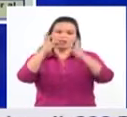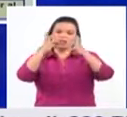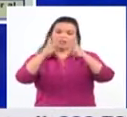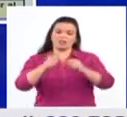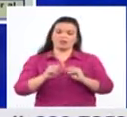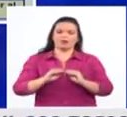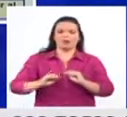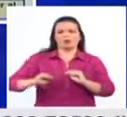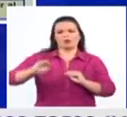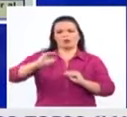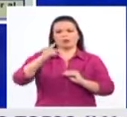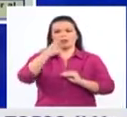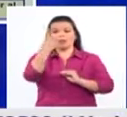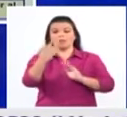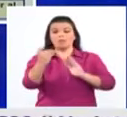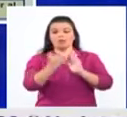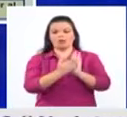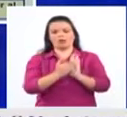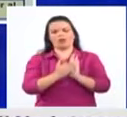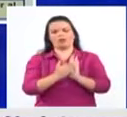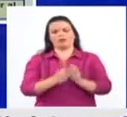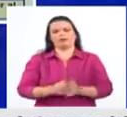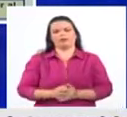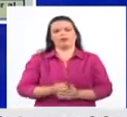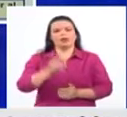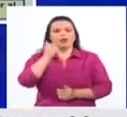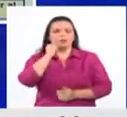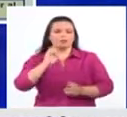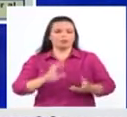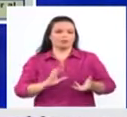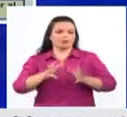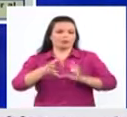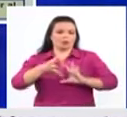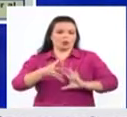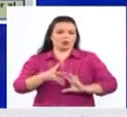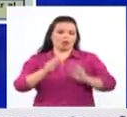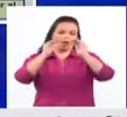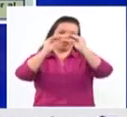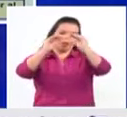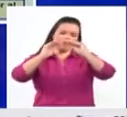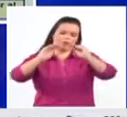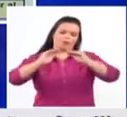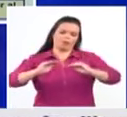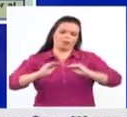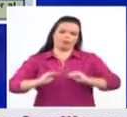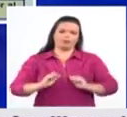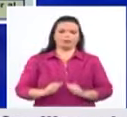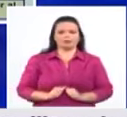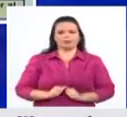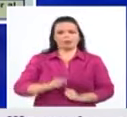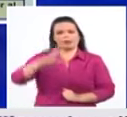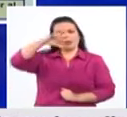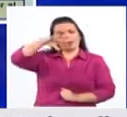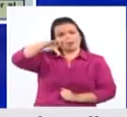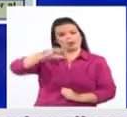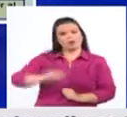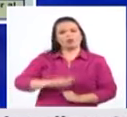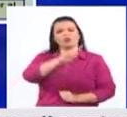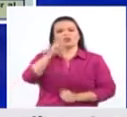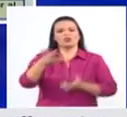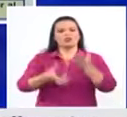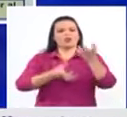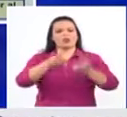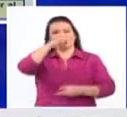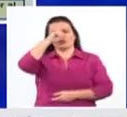que de mayor complejidad a menor: Pinar del Río, Cienfuegos, Santi Espíritus,